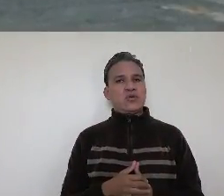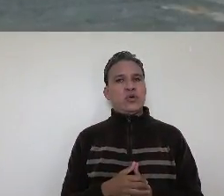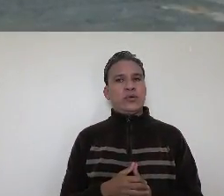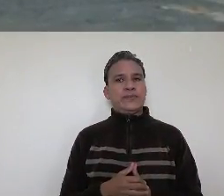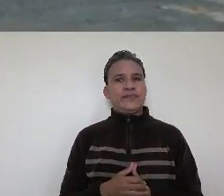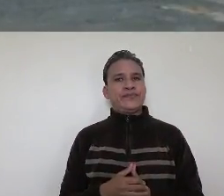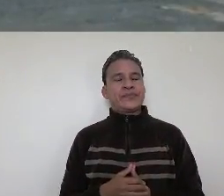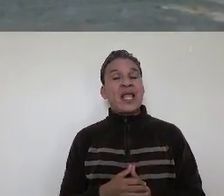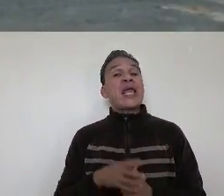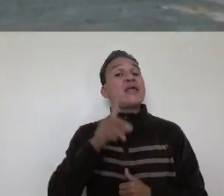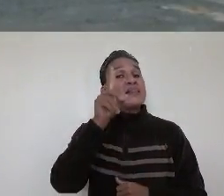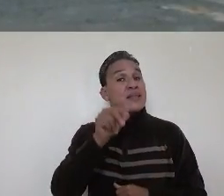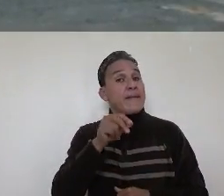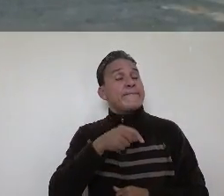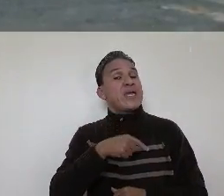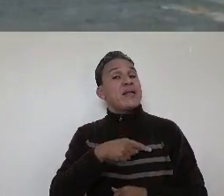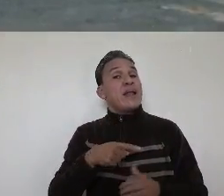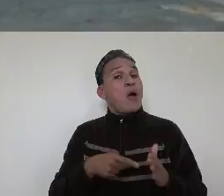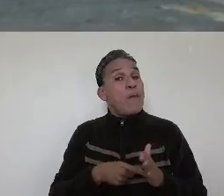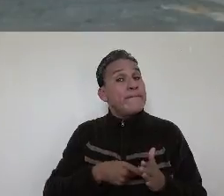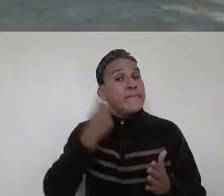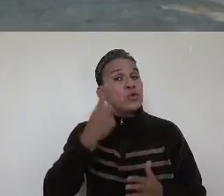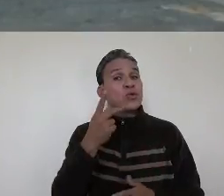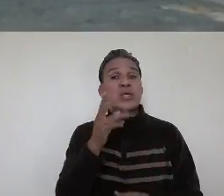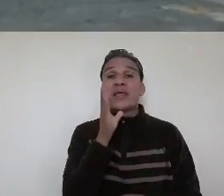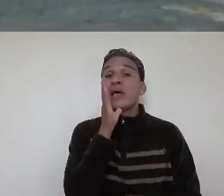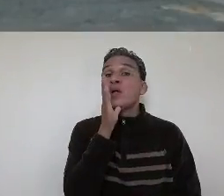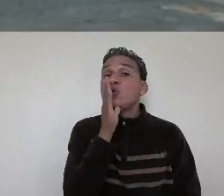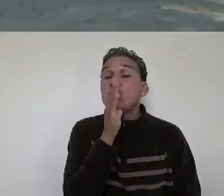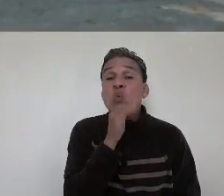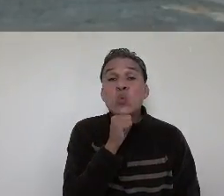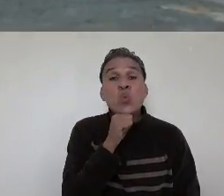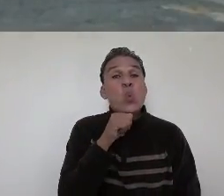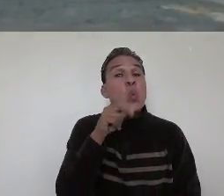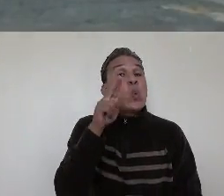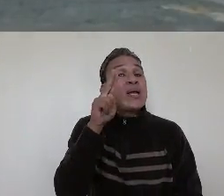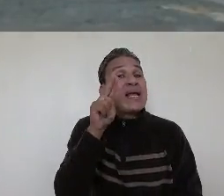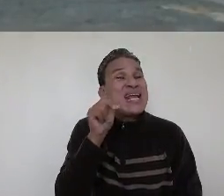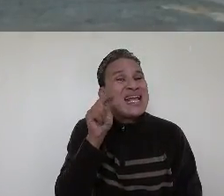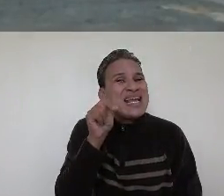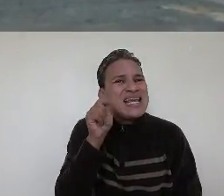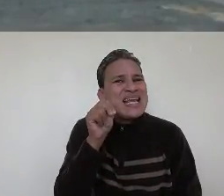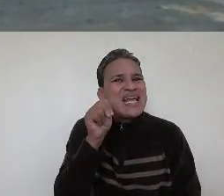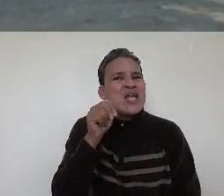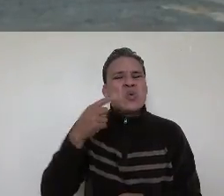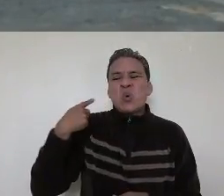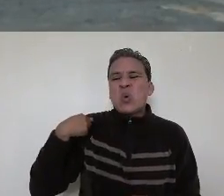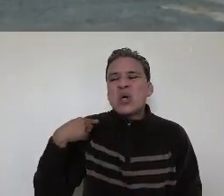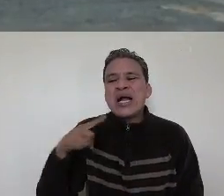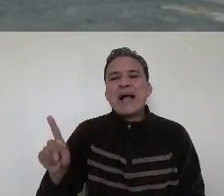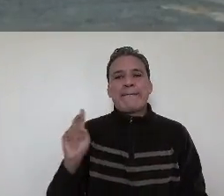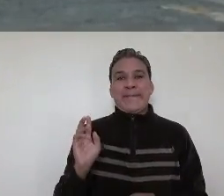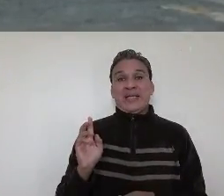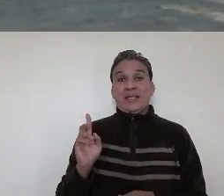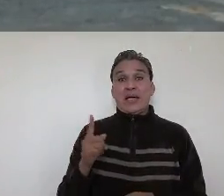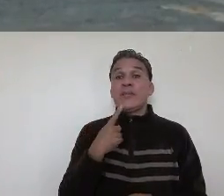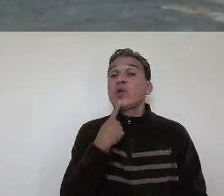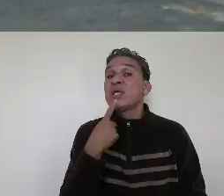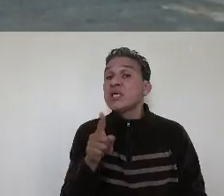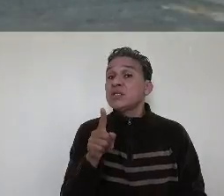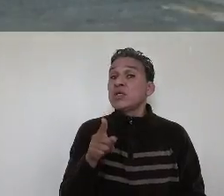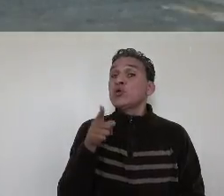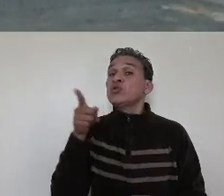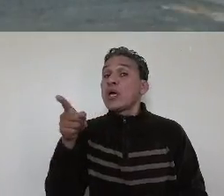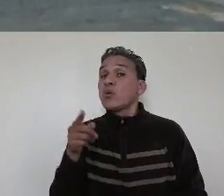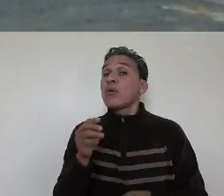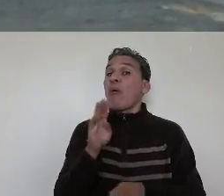Y la oportunidad no hay que perderla. Eso es un dicho que solemos tener, ¿verdad? Oye, si pierdes esta oportunidad, pierdes